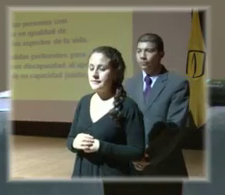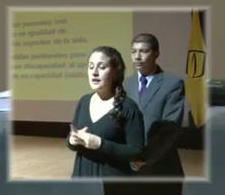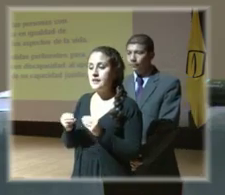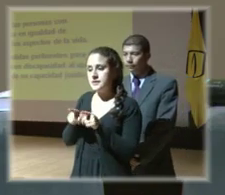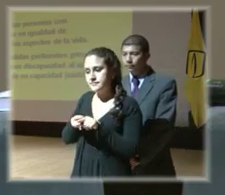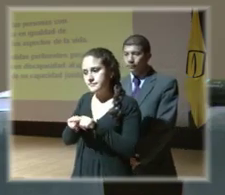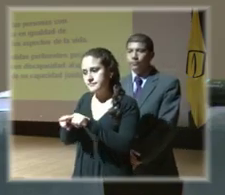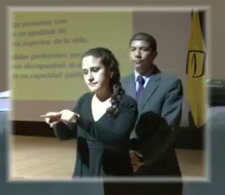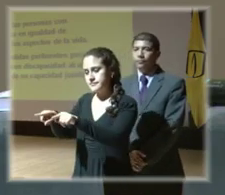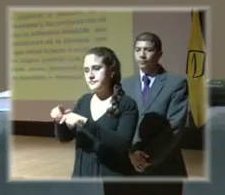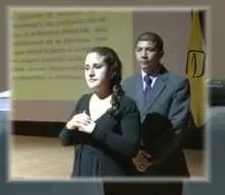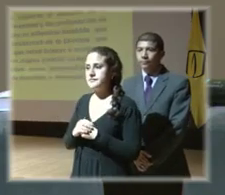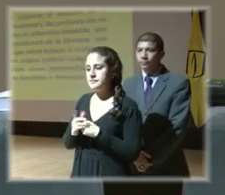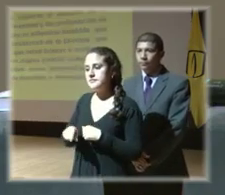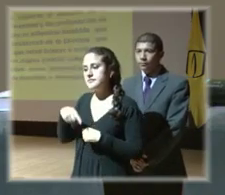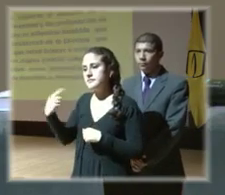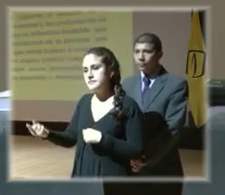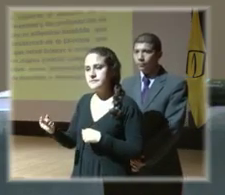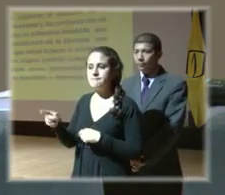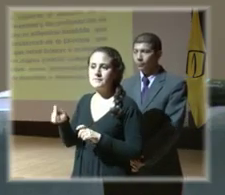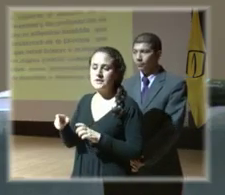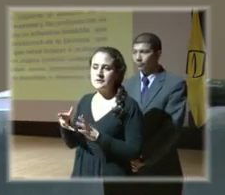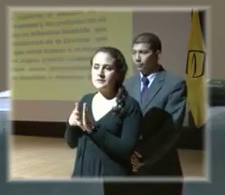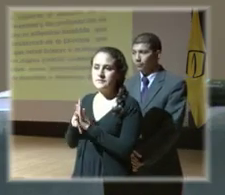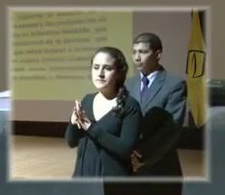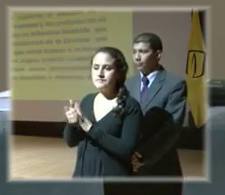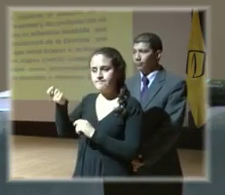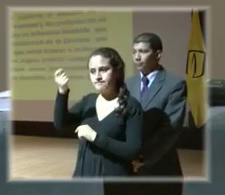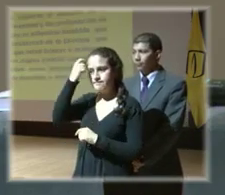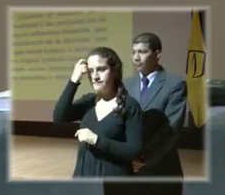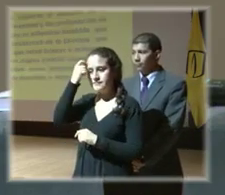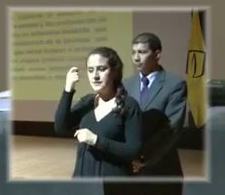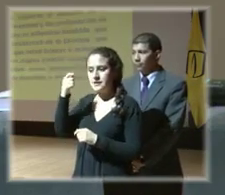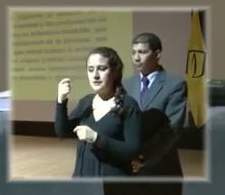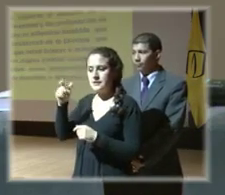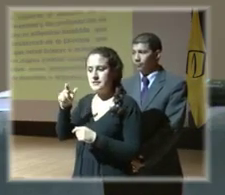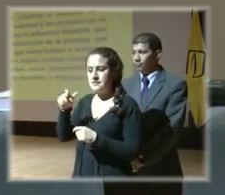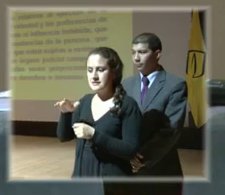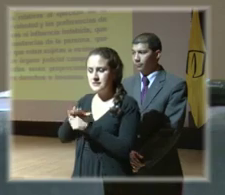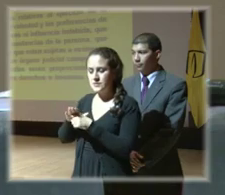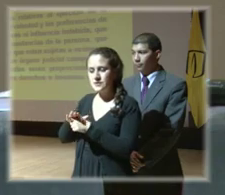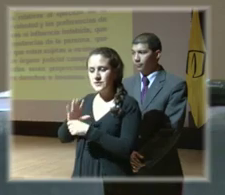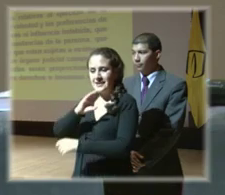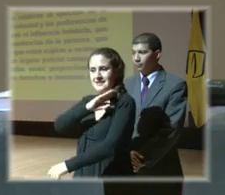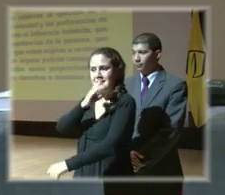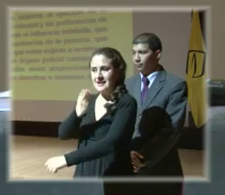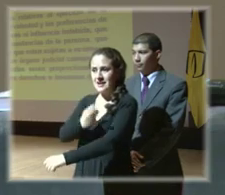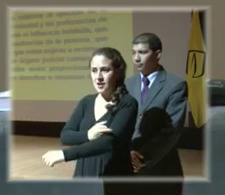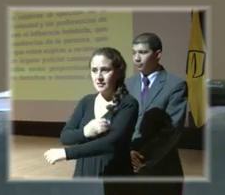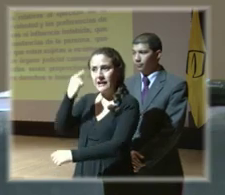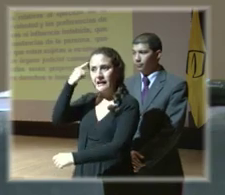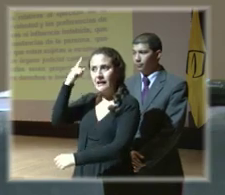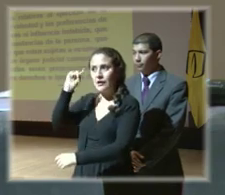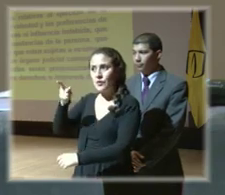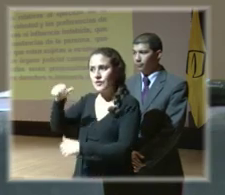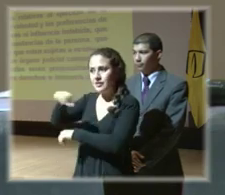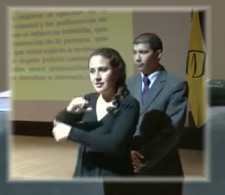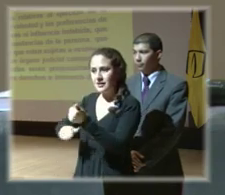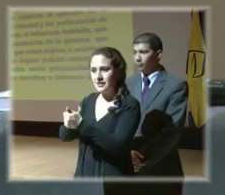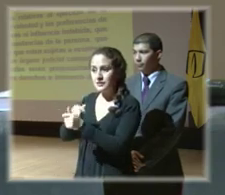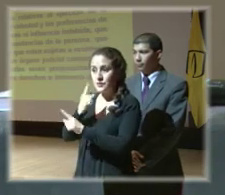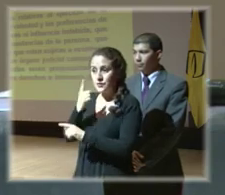Paralelamente, creo que hay que tener en cuenta que los problemas de la capacidad, como no únicamente vienen por el tema de la interdicción, sino